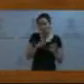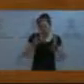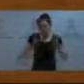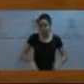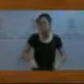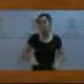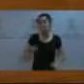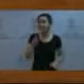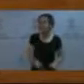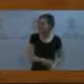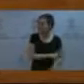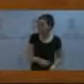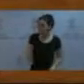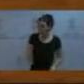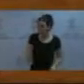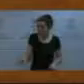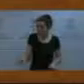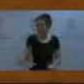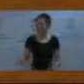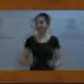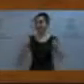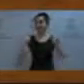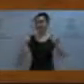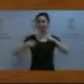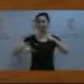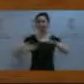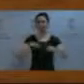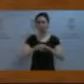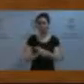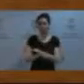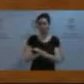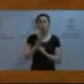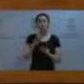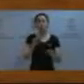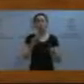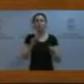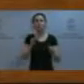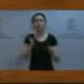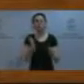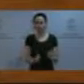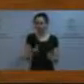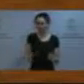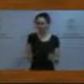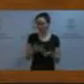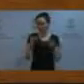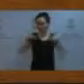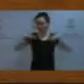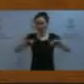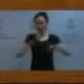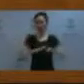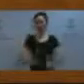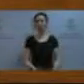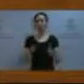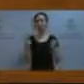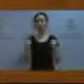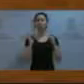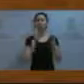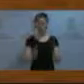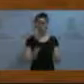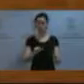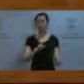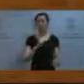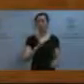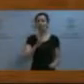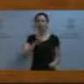ERA? ¿Considera nombrar unos interventores y gestores profesionales y neutrales que se hagan cargo de dicho organismo y que realicen